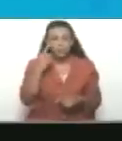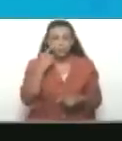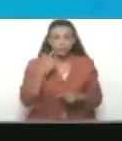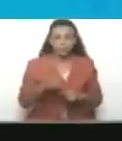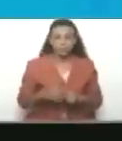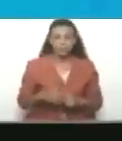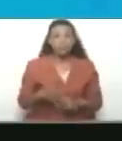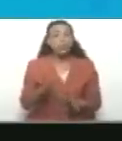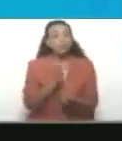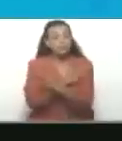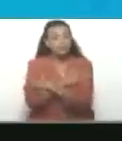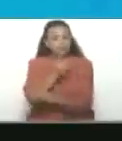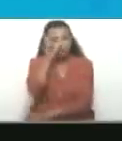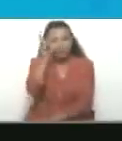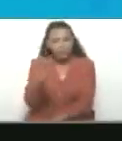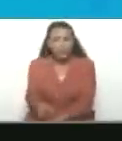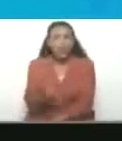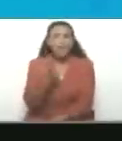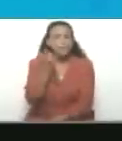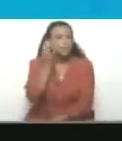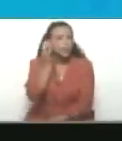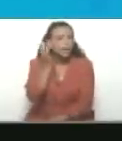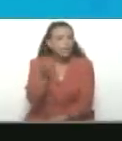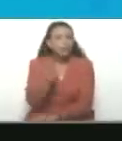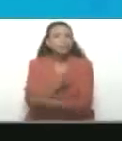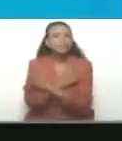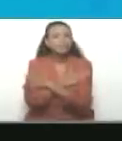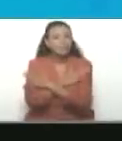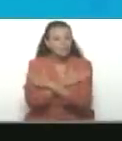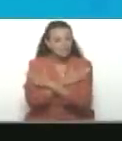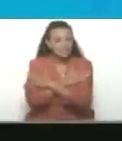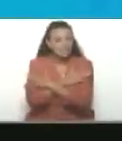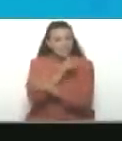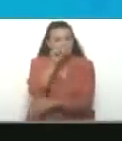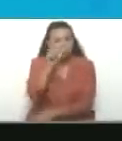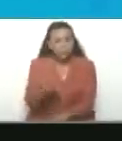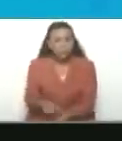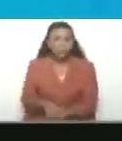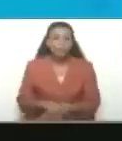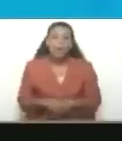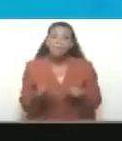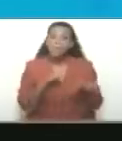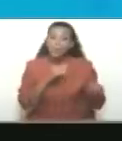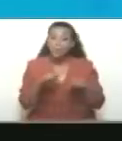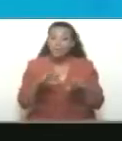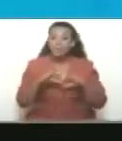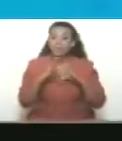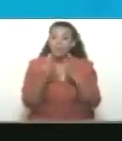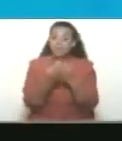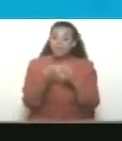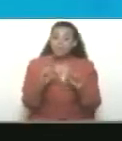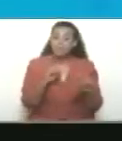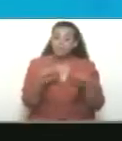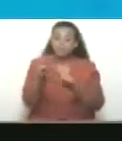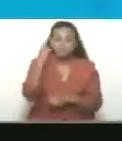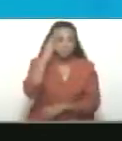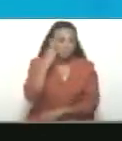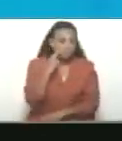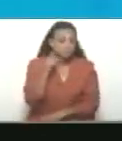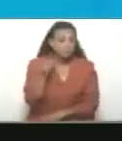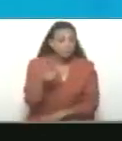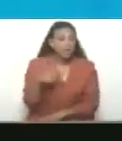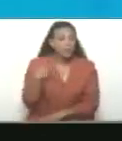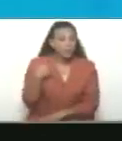Mira yo te felicito y le hago un llamado a el movimiento bolivariano de familia